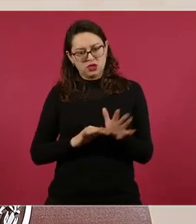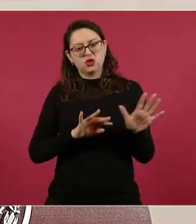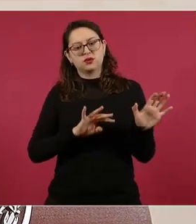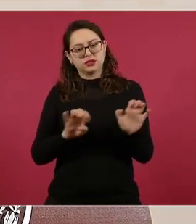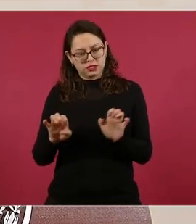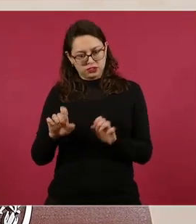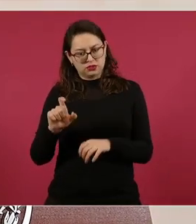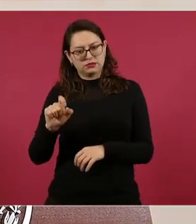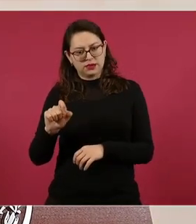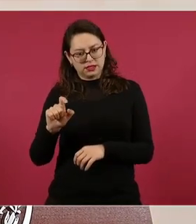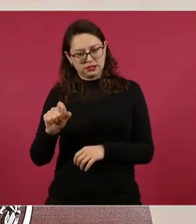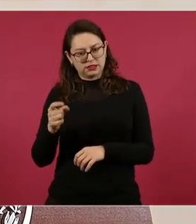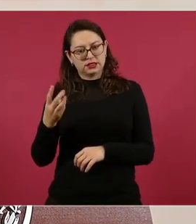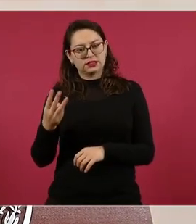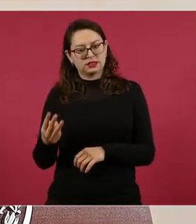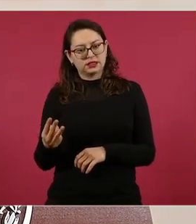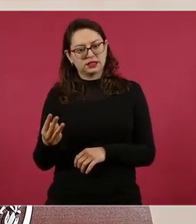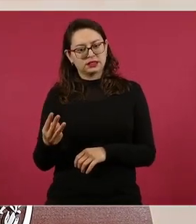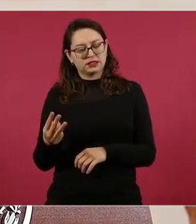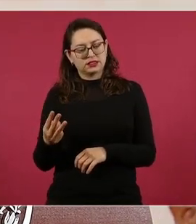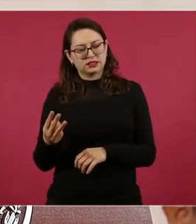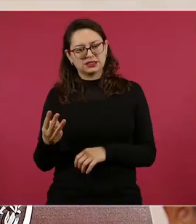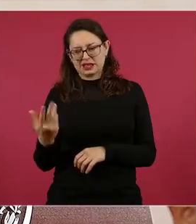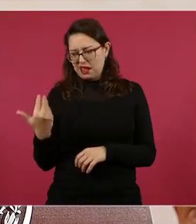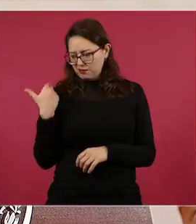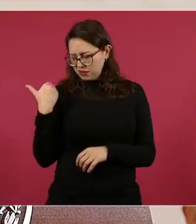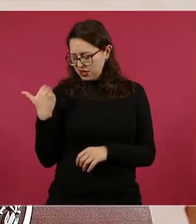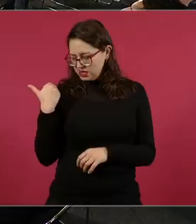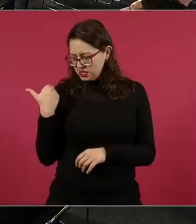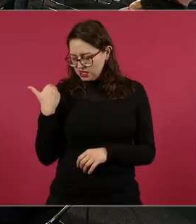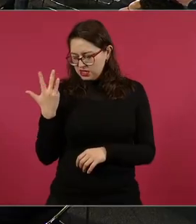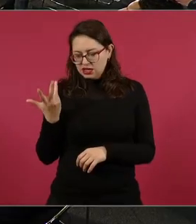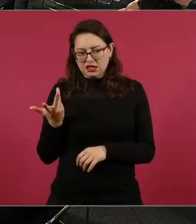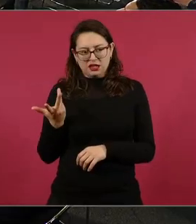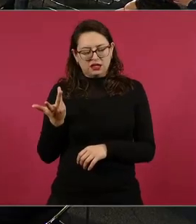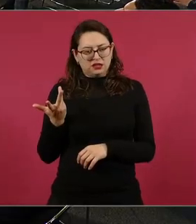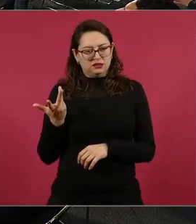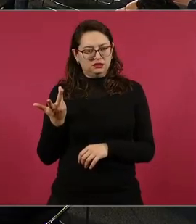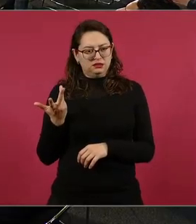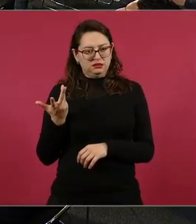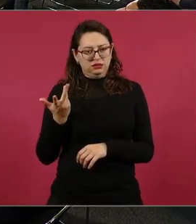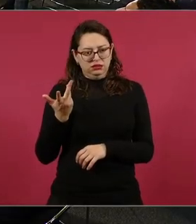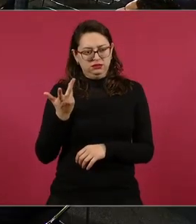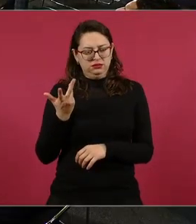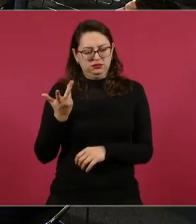1923, pero acabamos de estar.